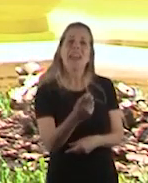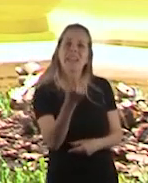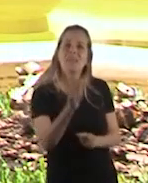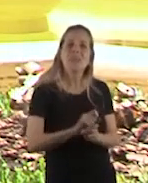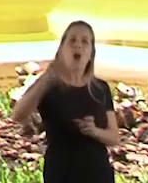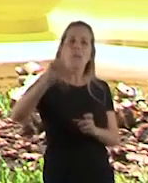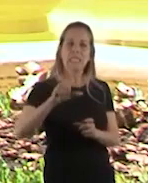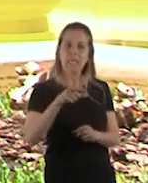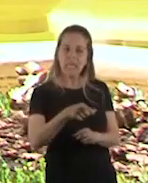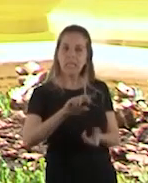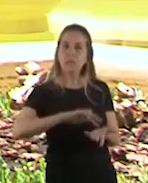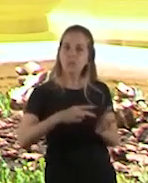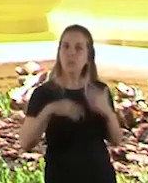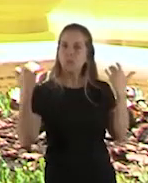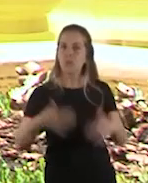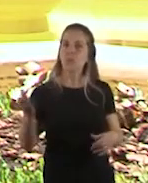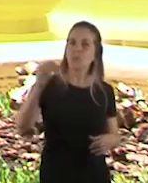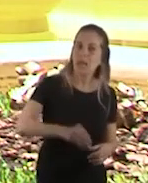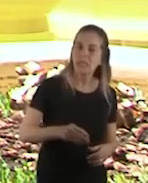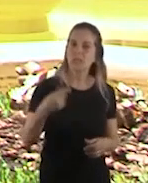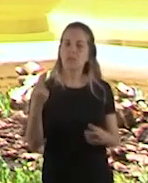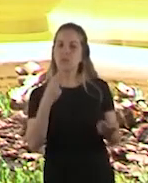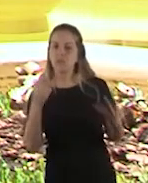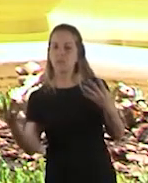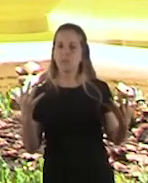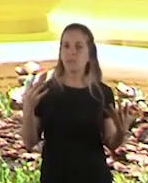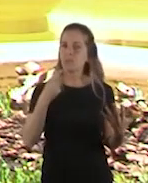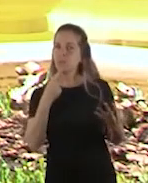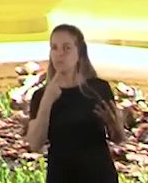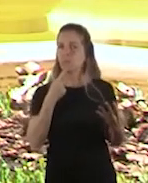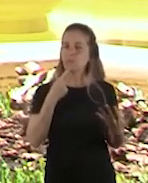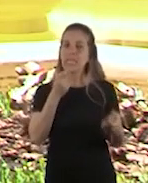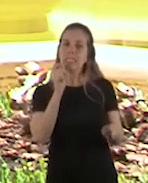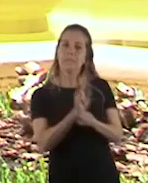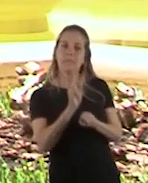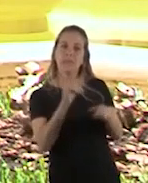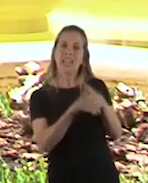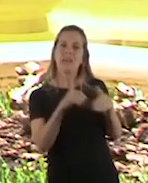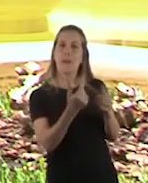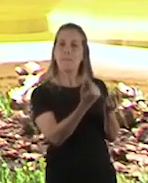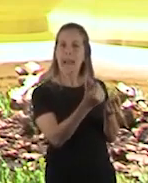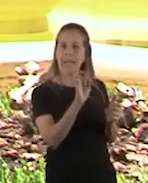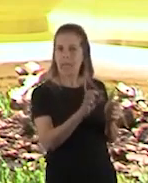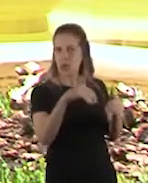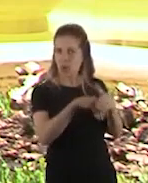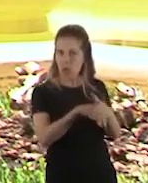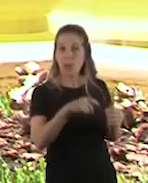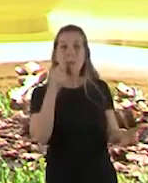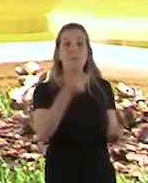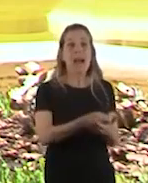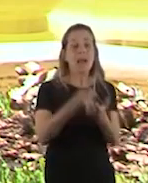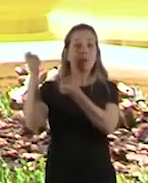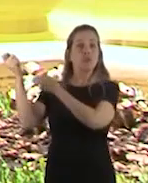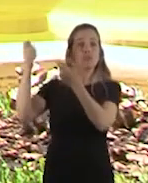enfrentamos un nuevo dilema. Debimos decidir si preservábamos las reservas monetarias y parábamos las importaciones